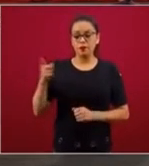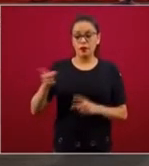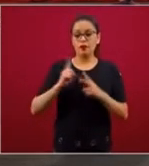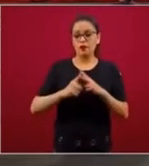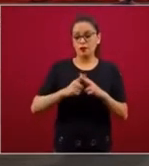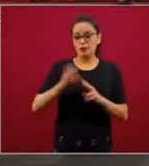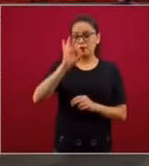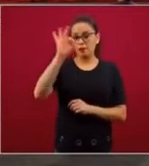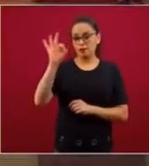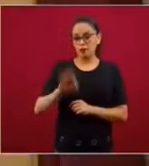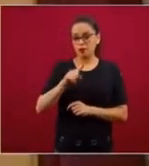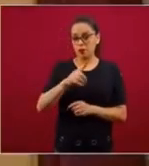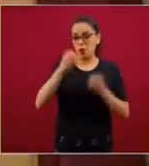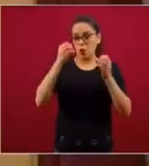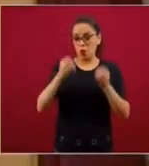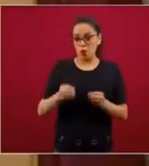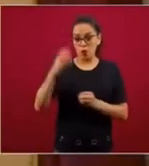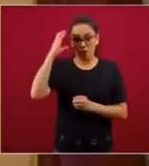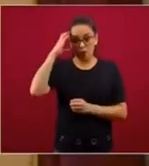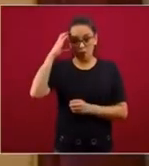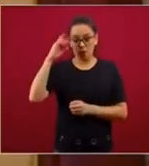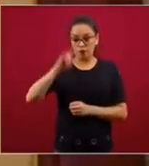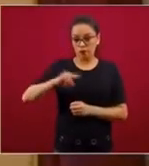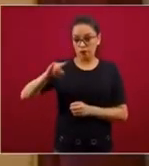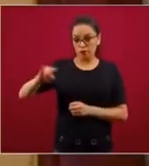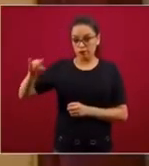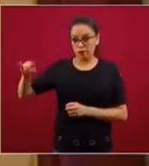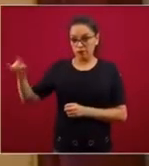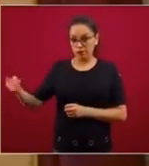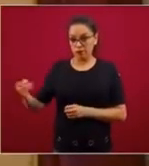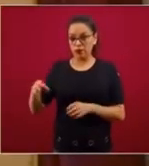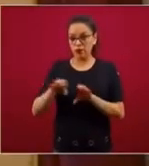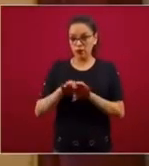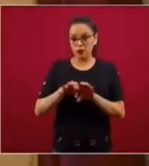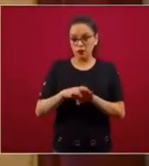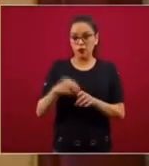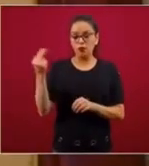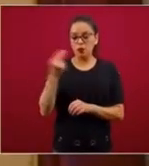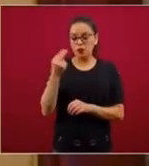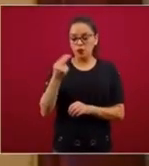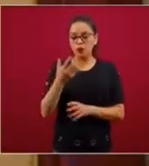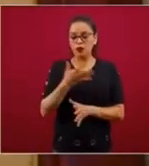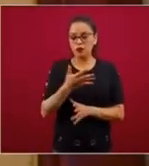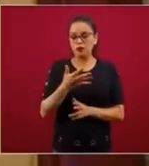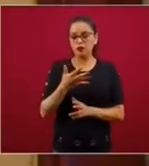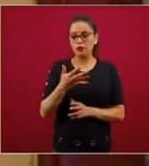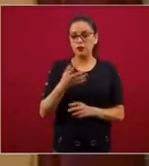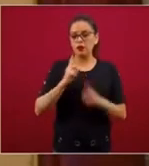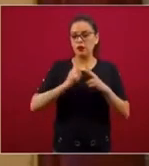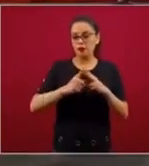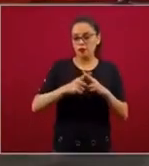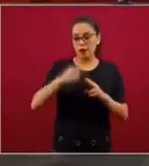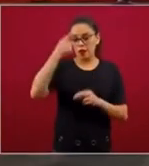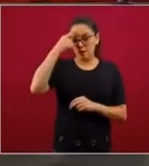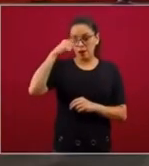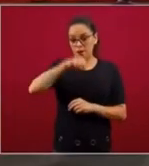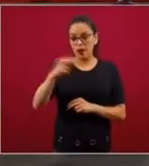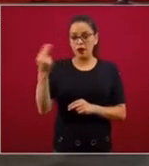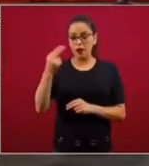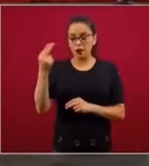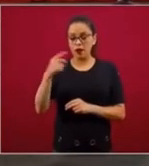de ocupación en niveles que siempre dejen camas disponibles, es decir, que contribuyan a que